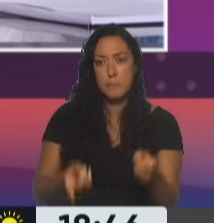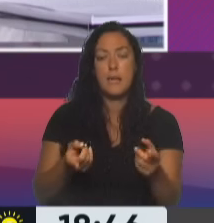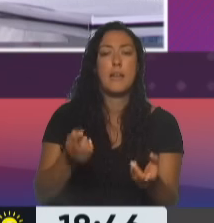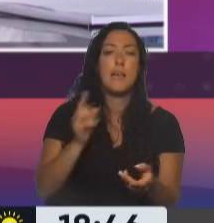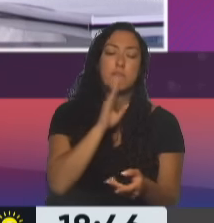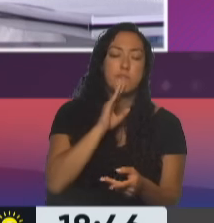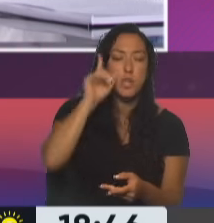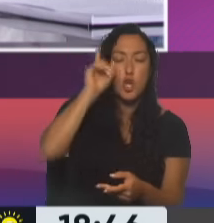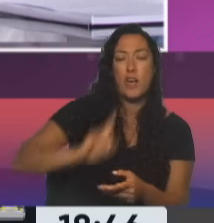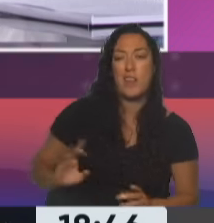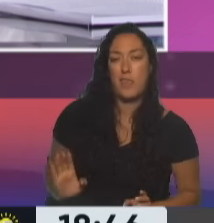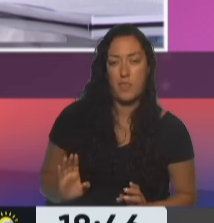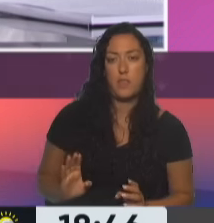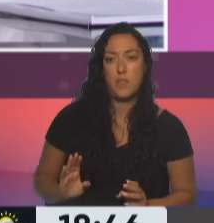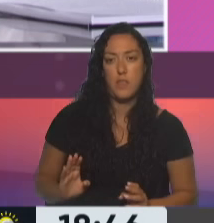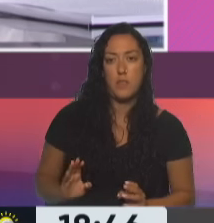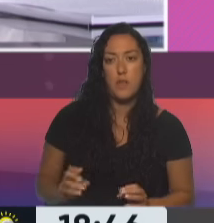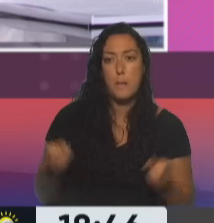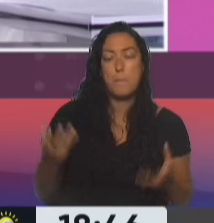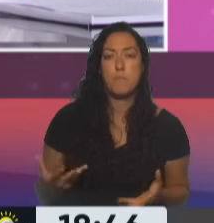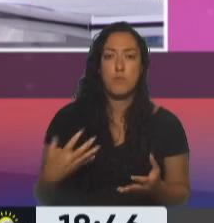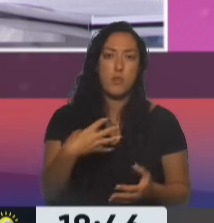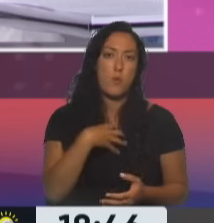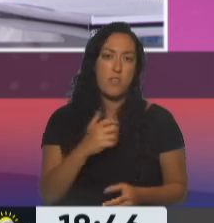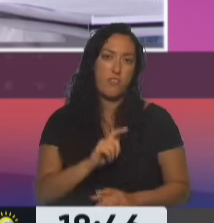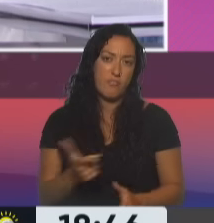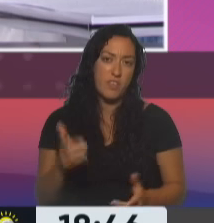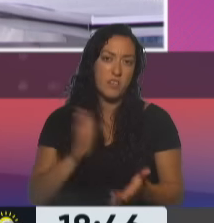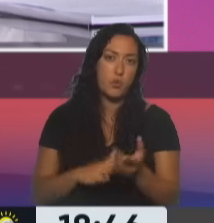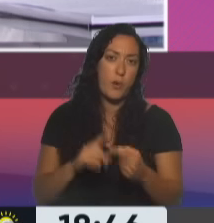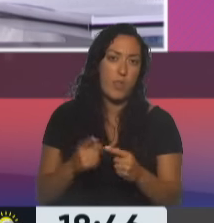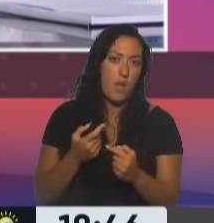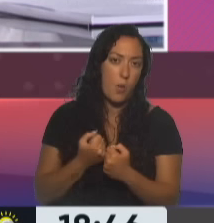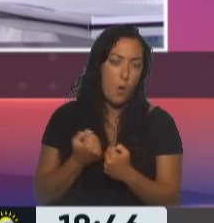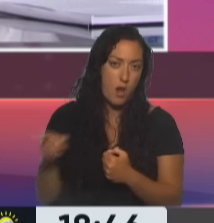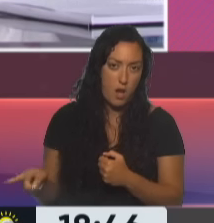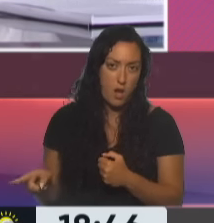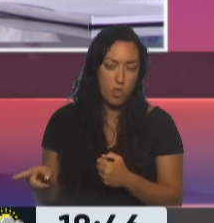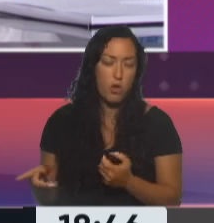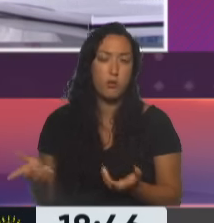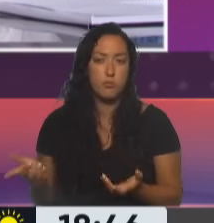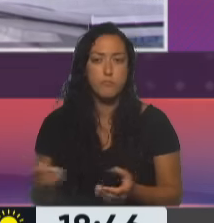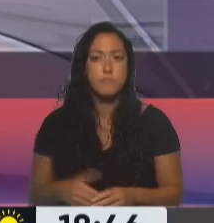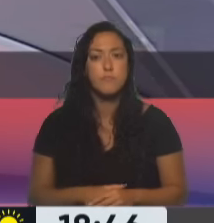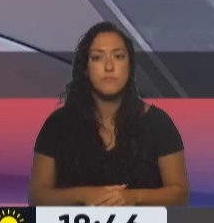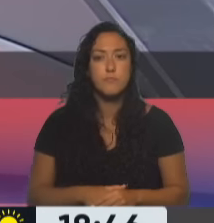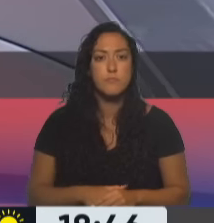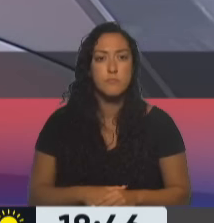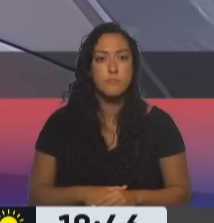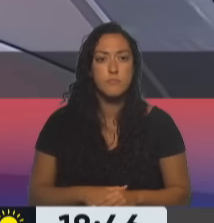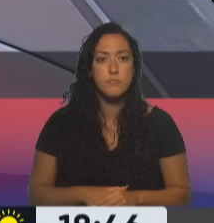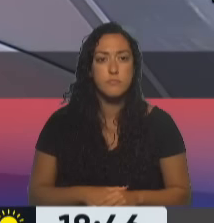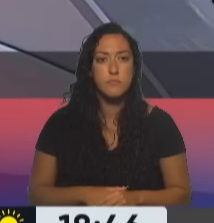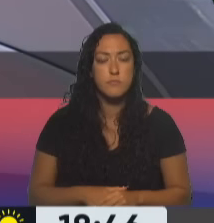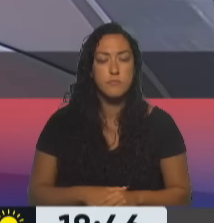escepticismo, esta falta de confianza en lo que puede llegar a salir de negociaciones diplomáticas con Irán. Por